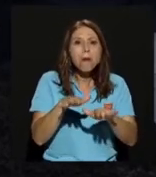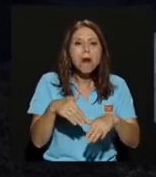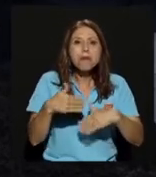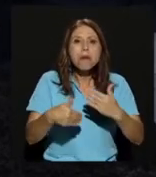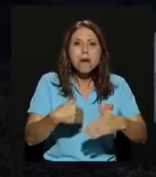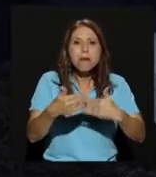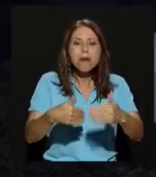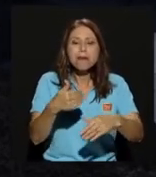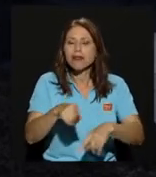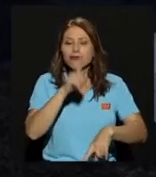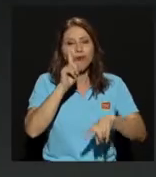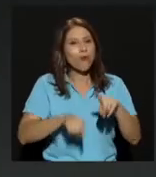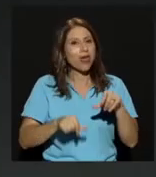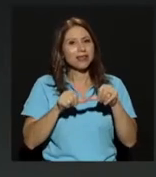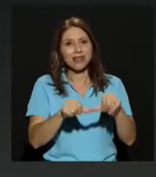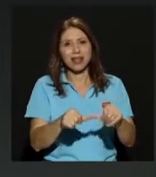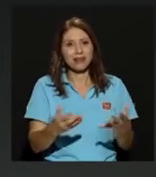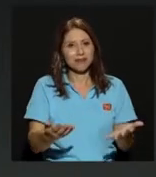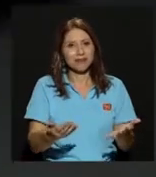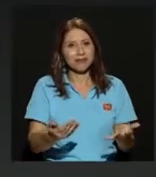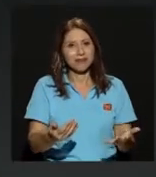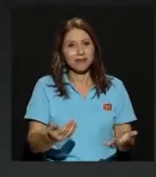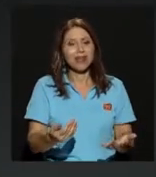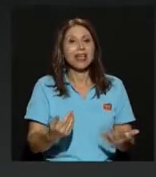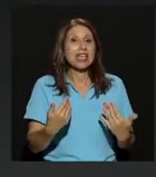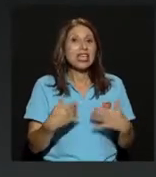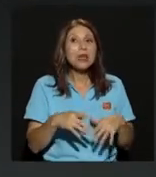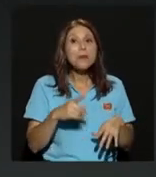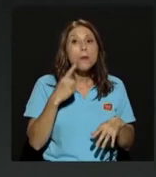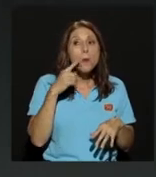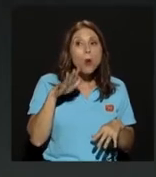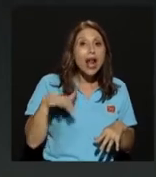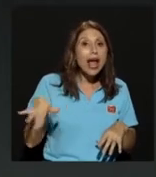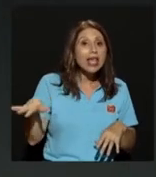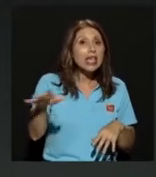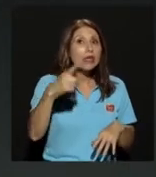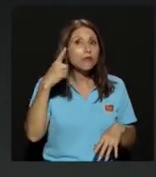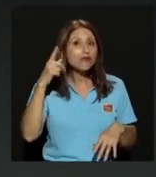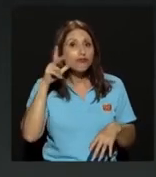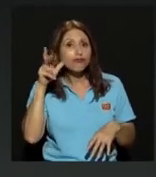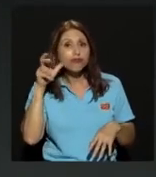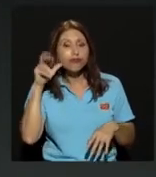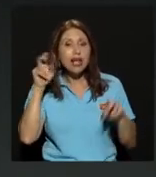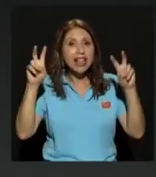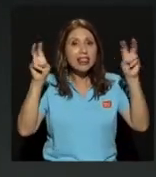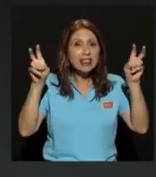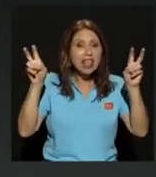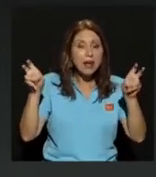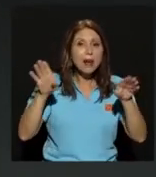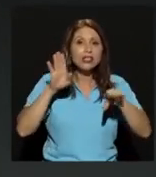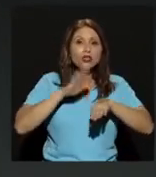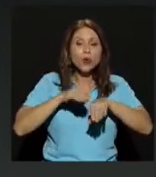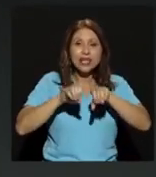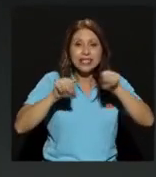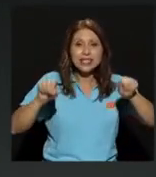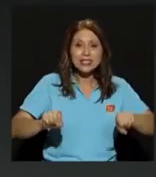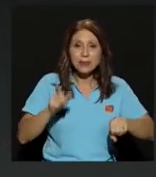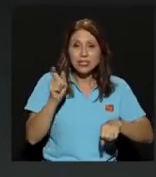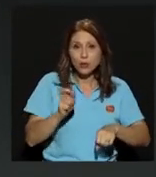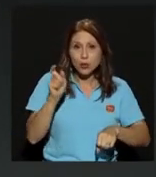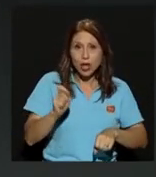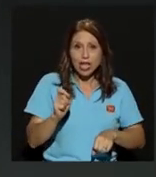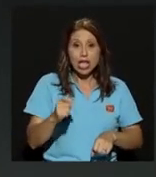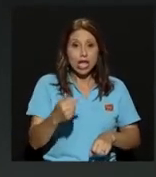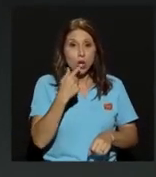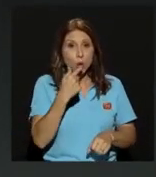y lo dice alguien y anda por ahí volando el tema de los regímenes jubilatorios y lo dice alguien